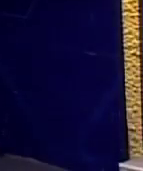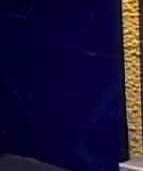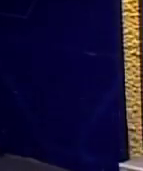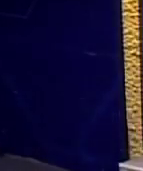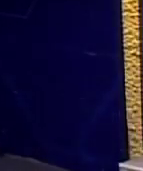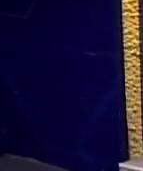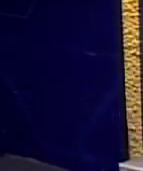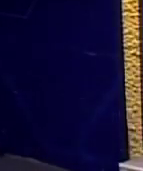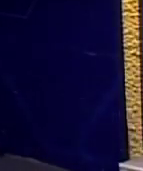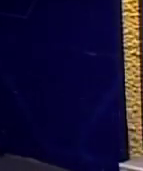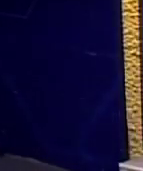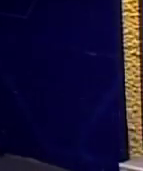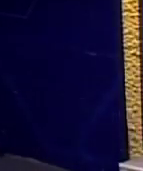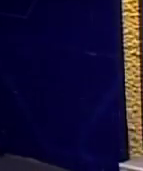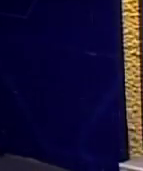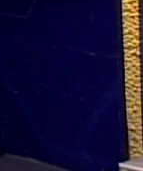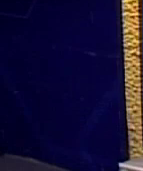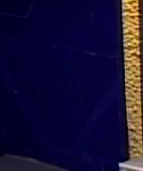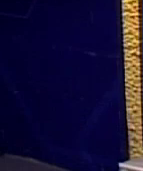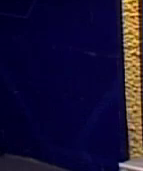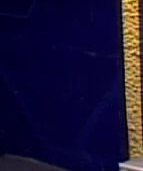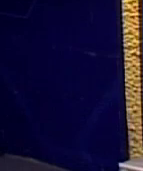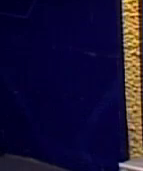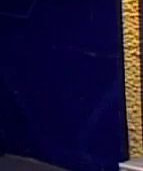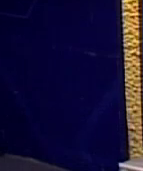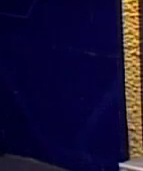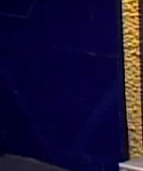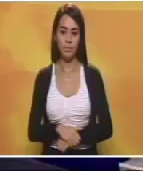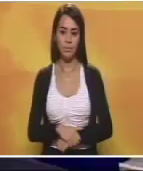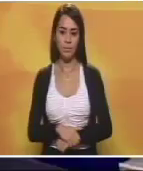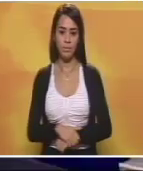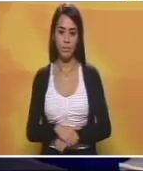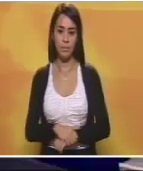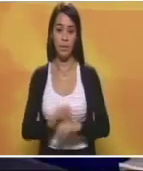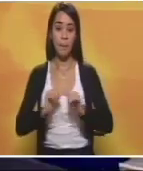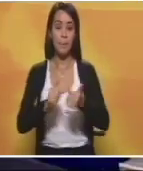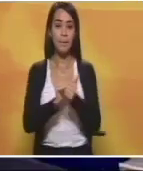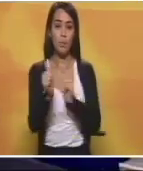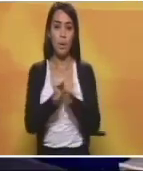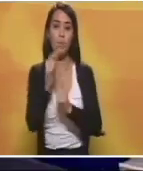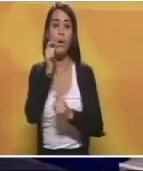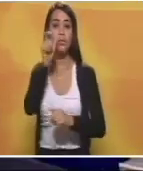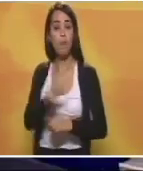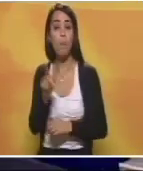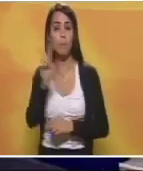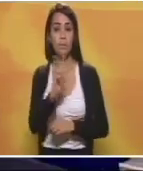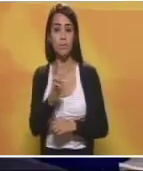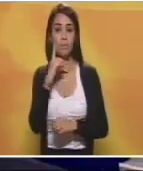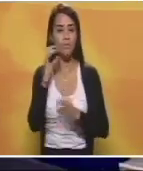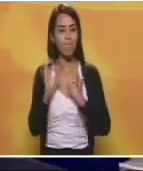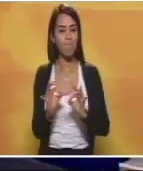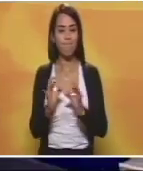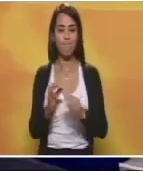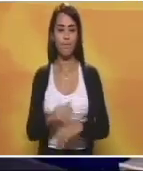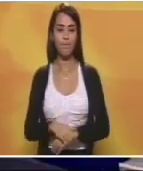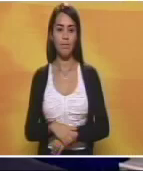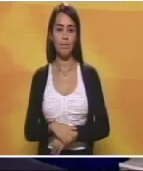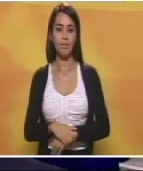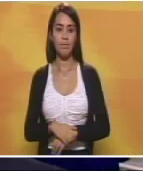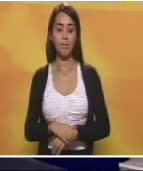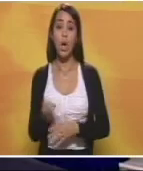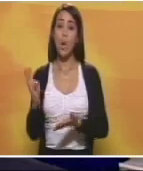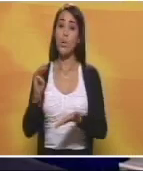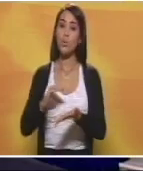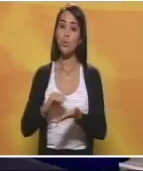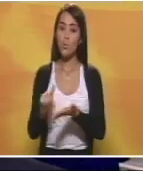hola amigos iniciamos los deportes con el mejor béisbol del mundo porque el venezolano kleiber torres continúa viviendo un gran momento con yanquis de nueva york y